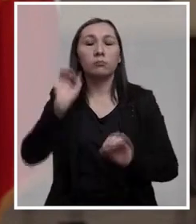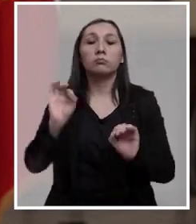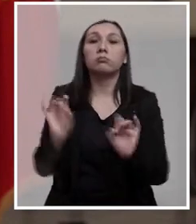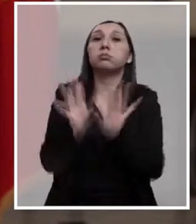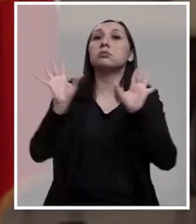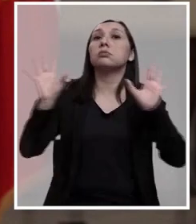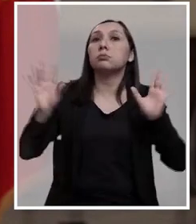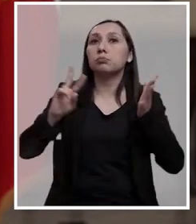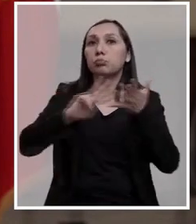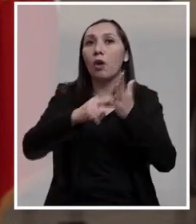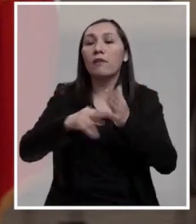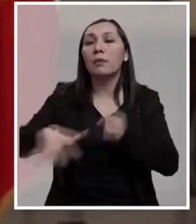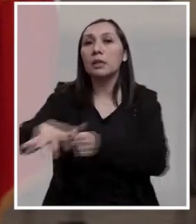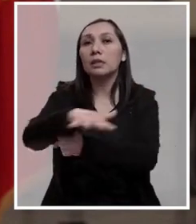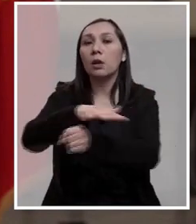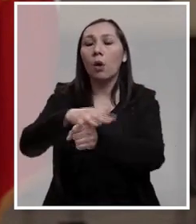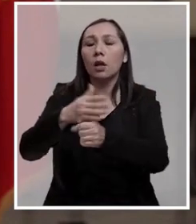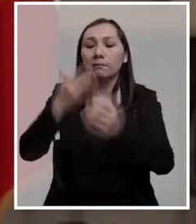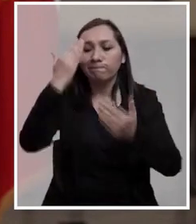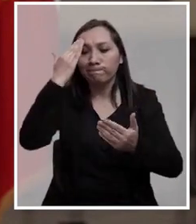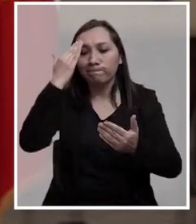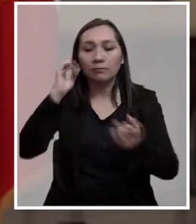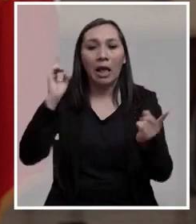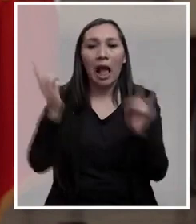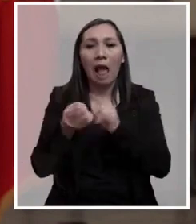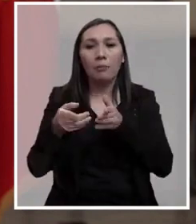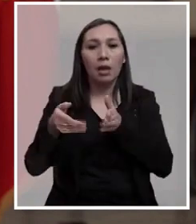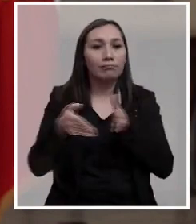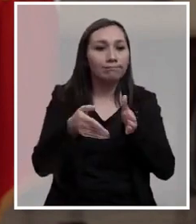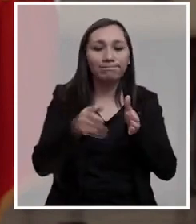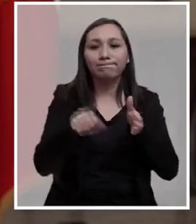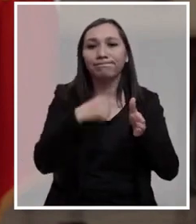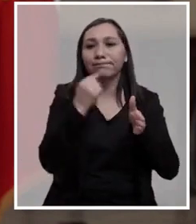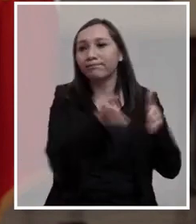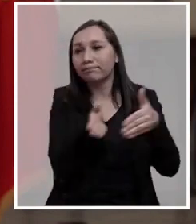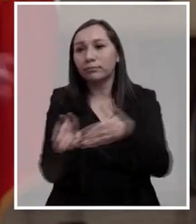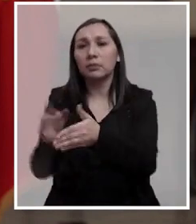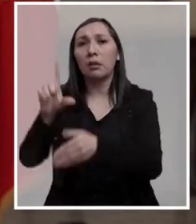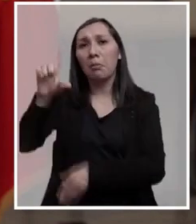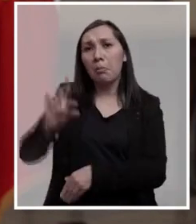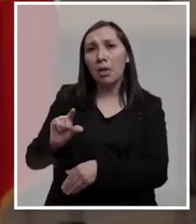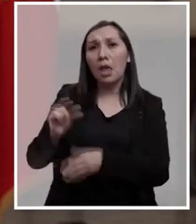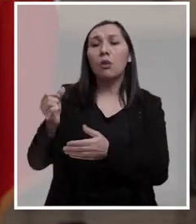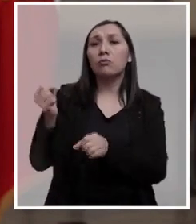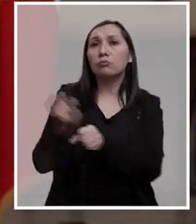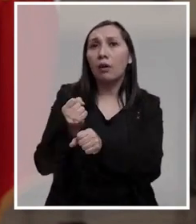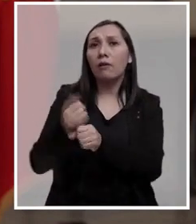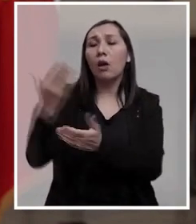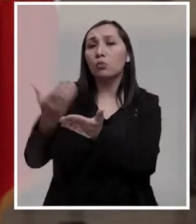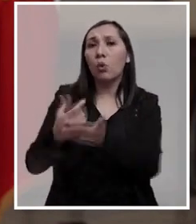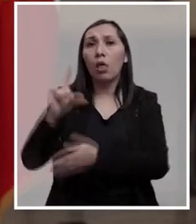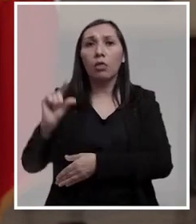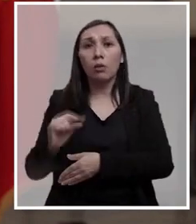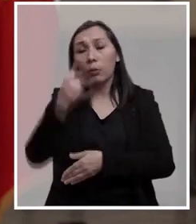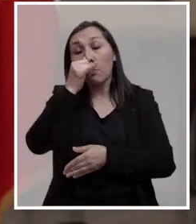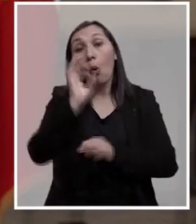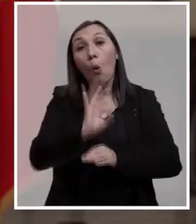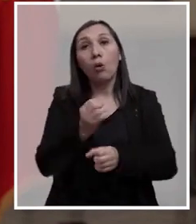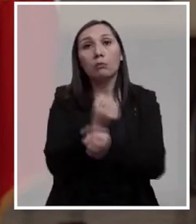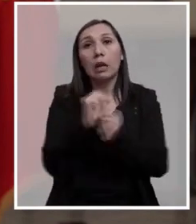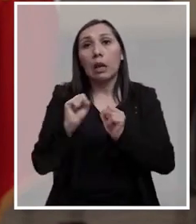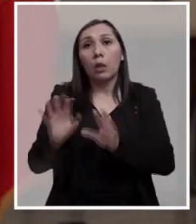expuestos a imprevistos o situaciones que nos obligan a cambiar de rumbo a recibir menos ingresos temporalmente o a dejar